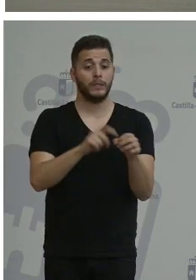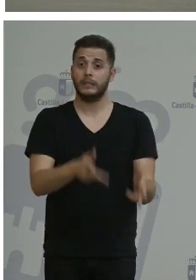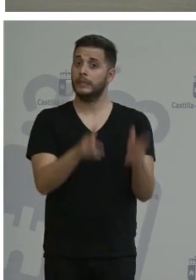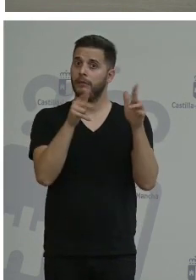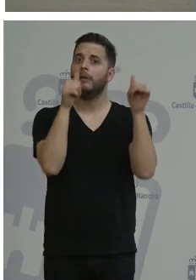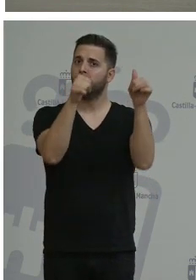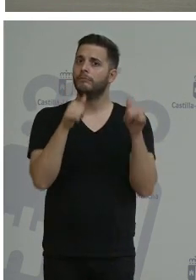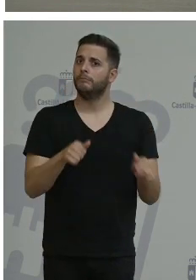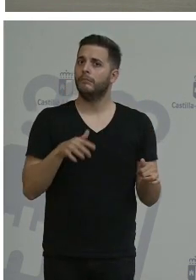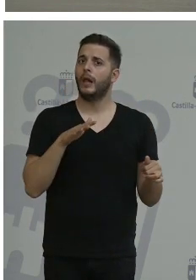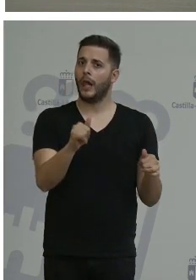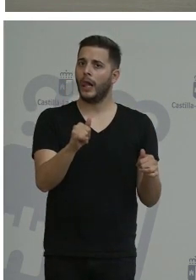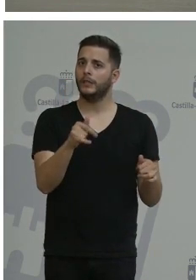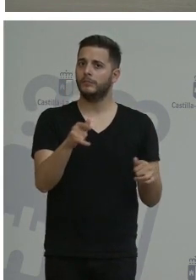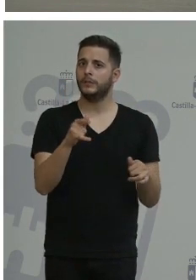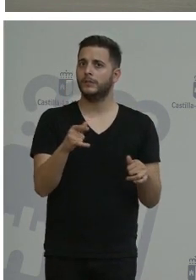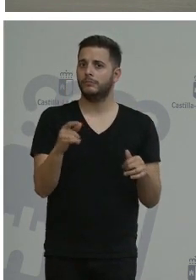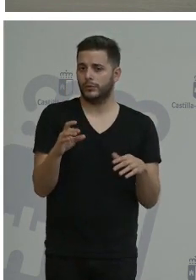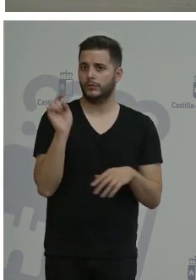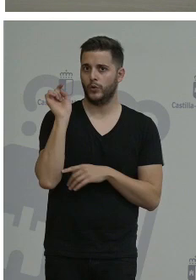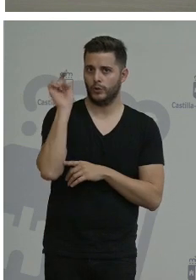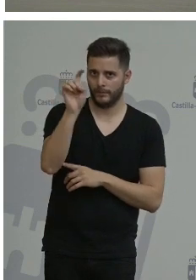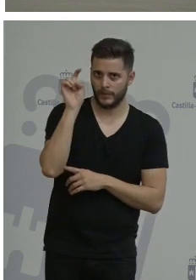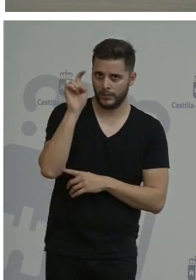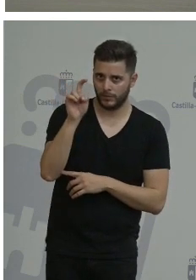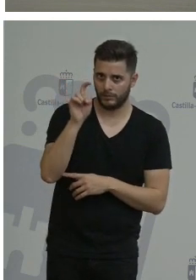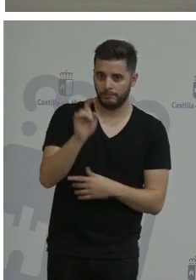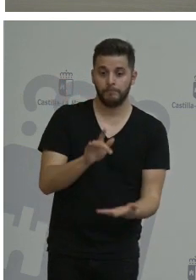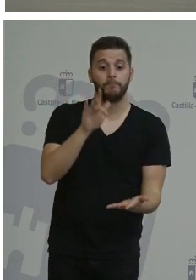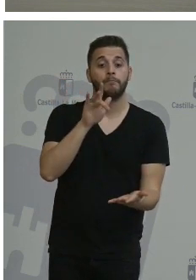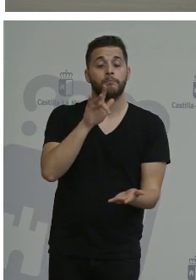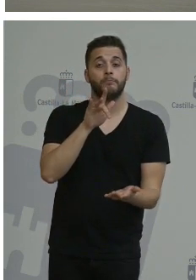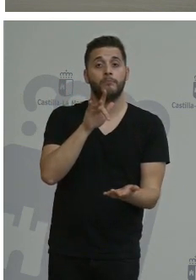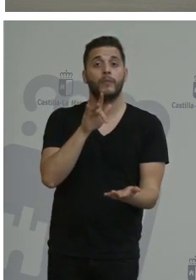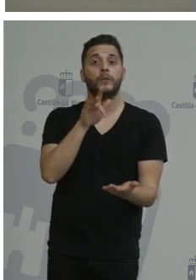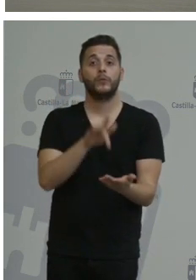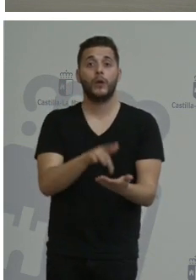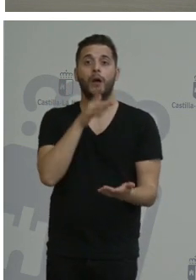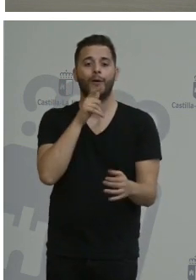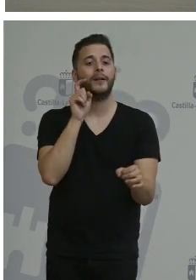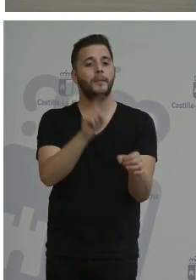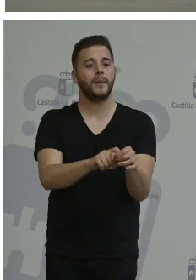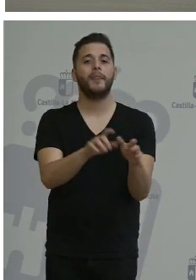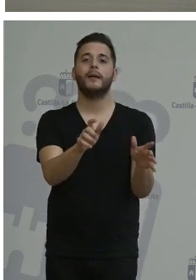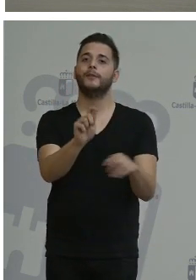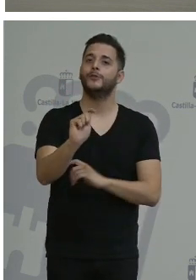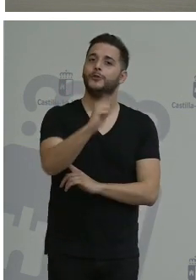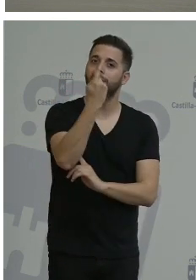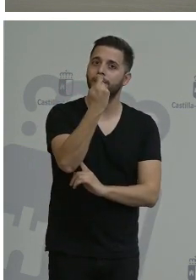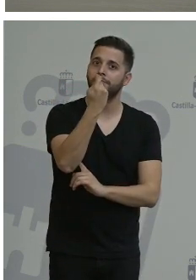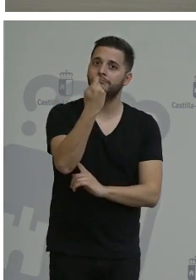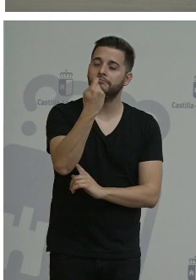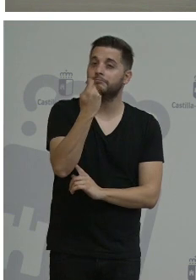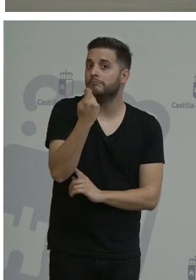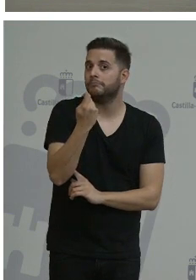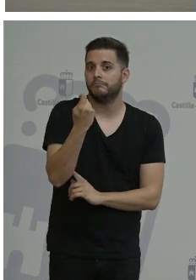titulación es maestra y ahora, en el momento en que ha accedido a esa plaza, pues resulta que